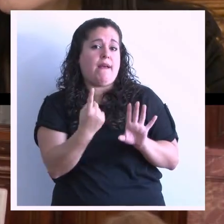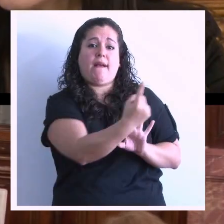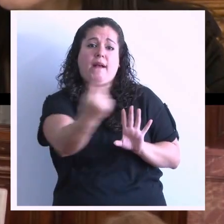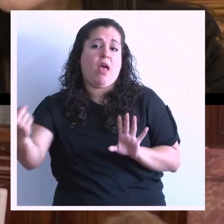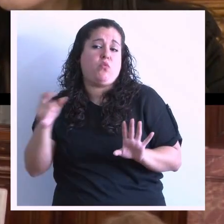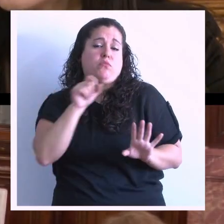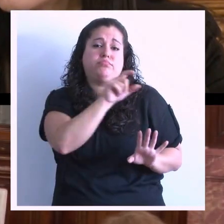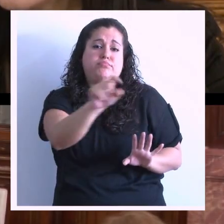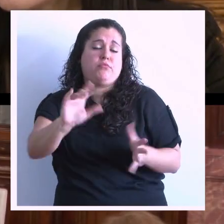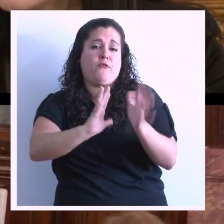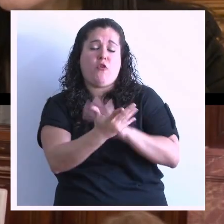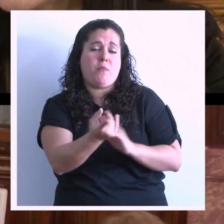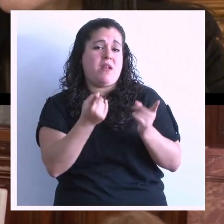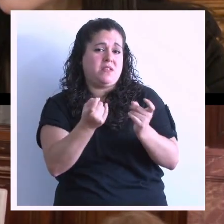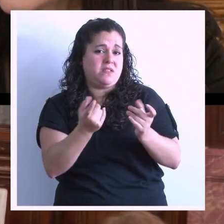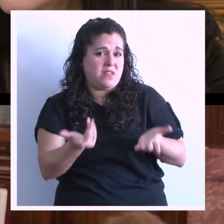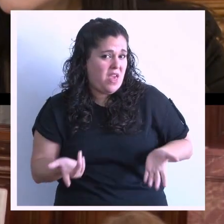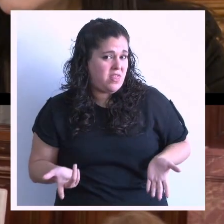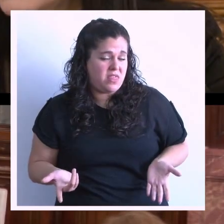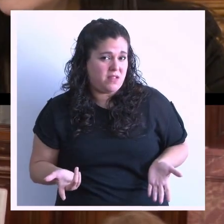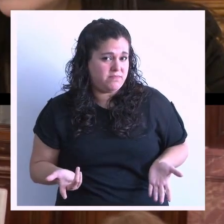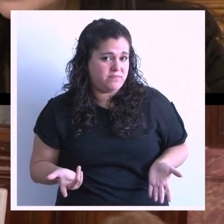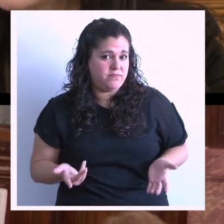cada uno con su